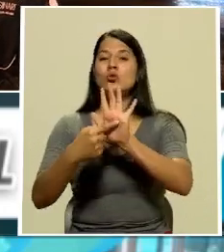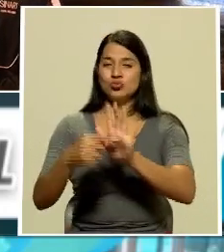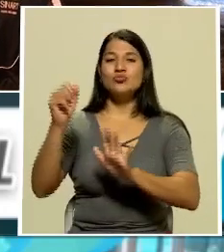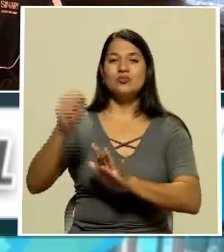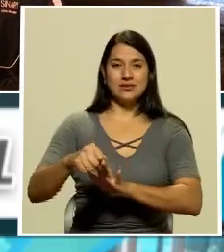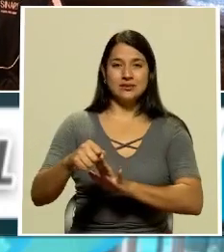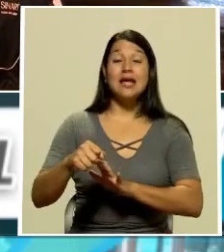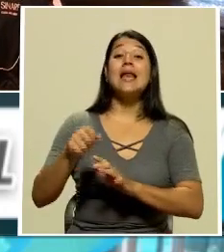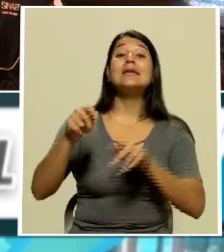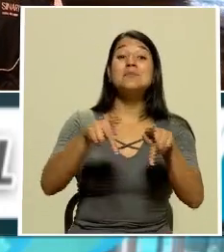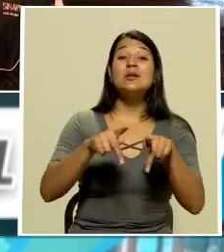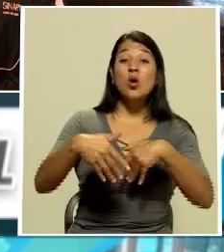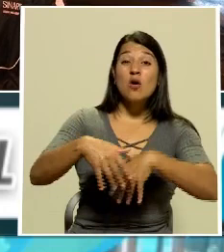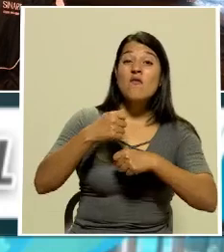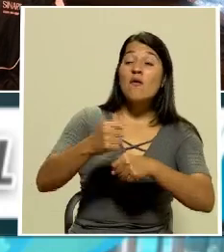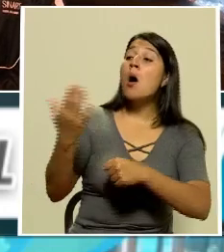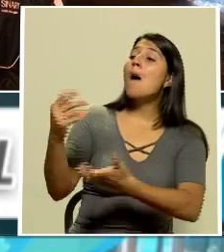peaje. Buenas noches, Andrés.